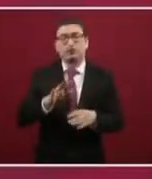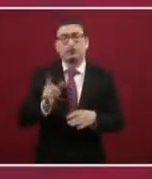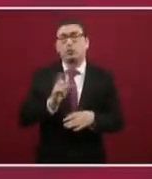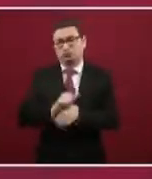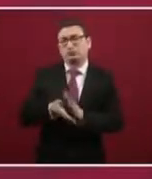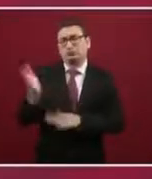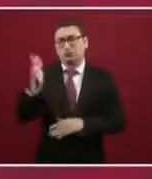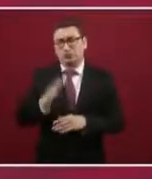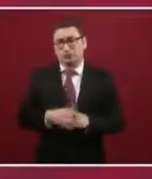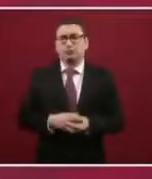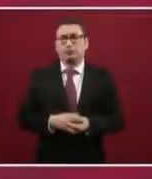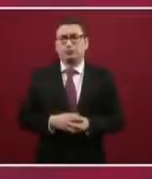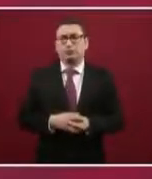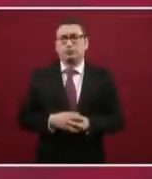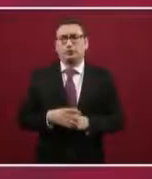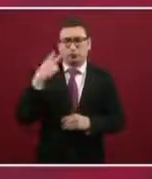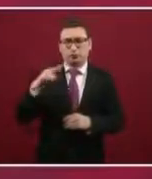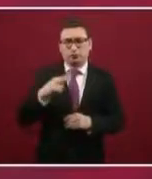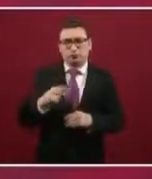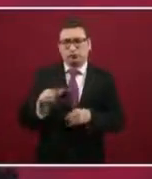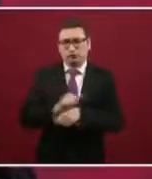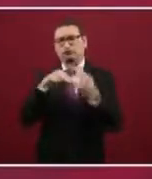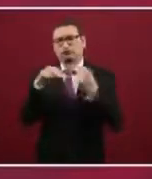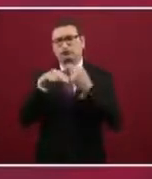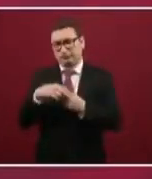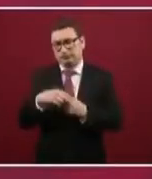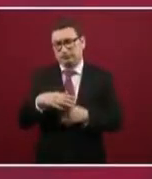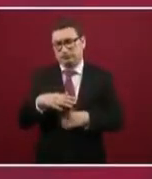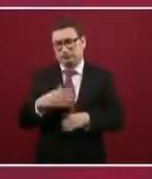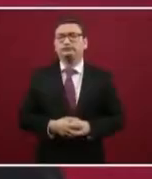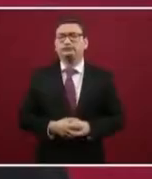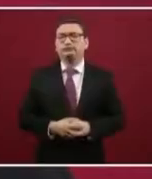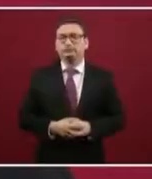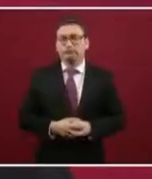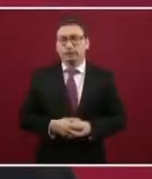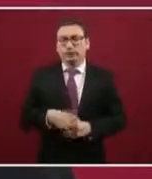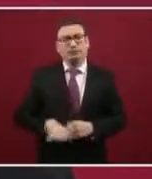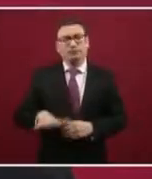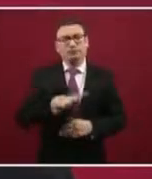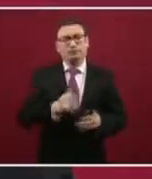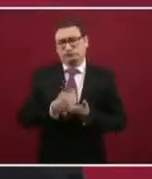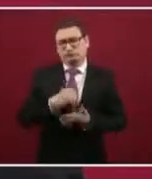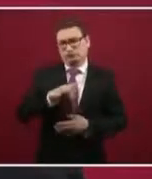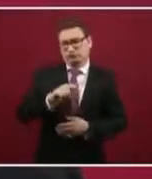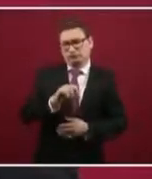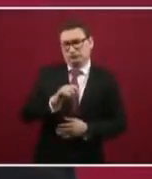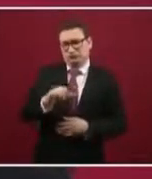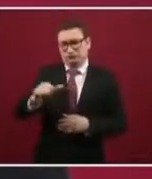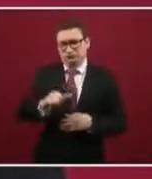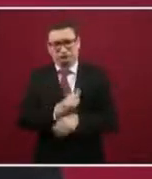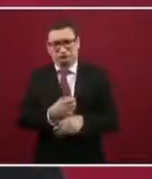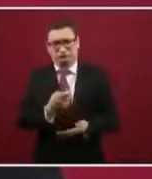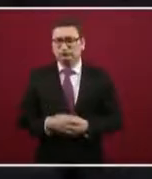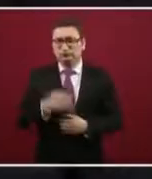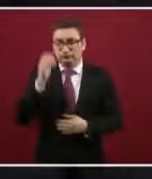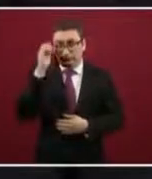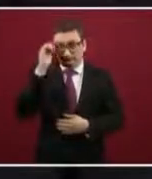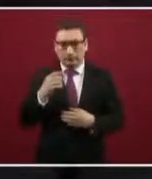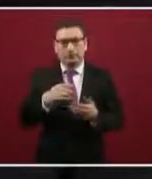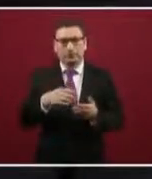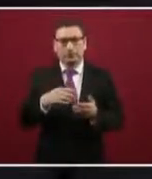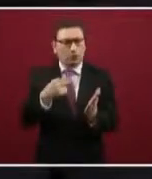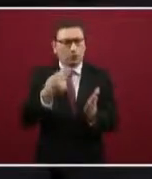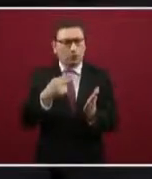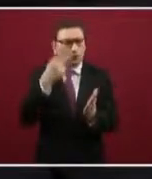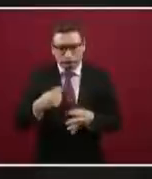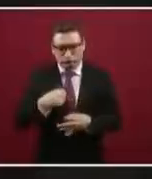las camionetas, por cuestión de que son más fuertes para la carretera, traslado camionetas, pero aquí en la ciudad con los Jettas. Y no sé exactamente el nombre de quién